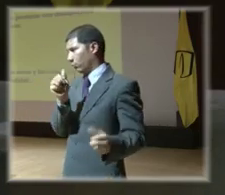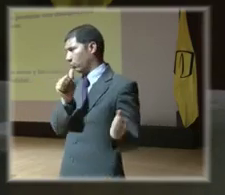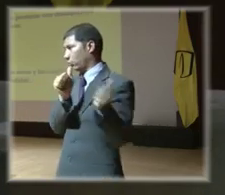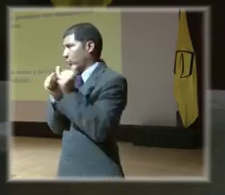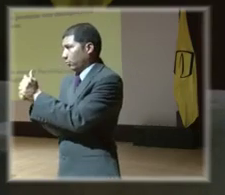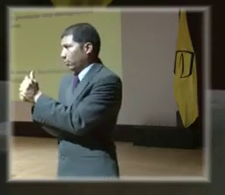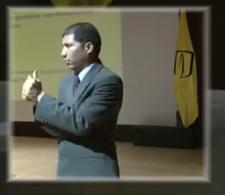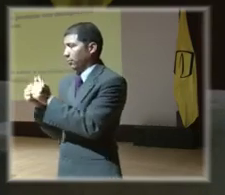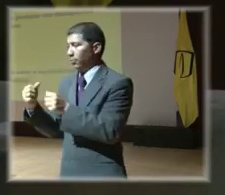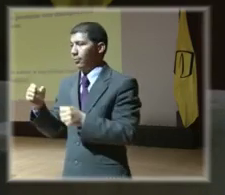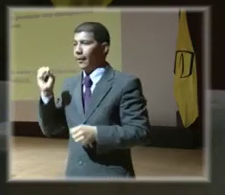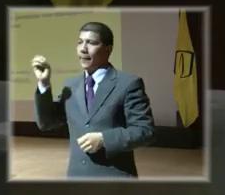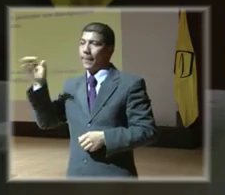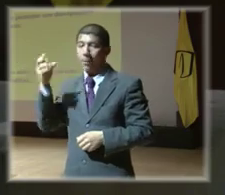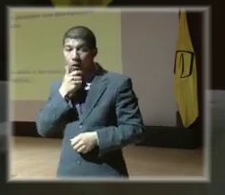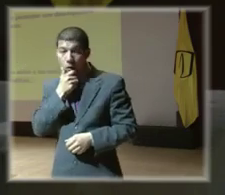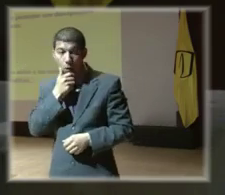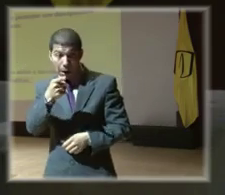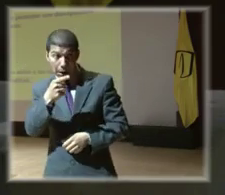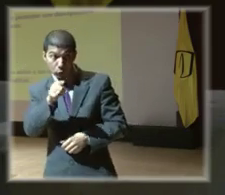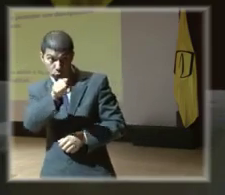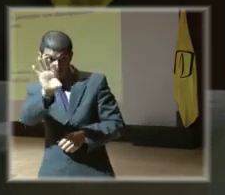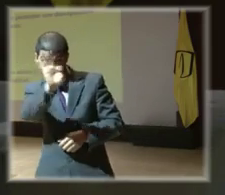del contexto, del nivel de